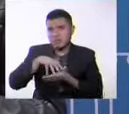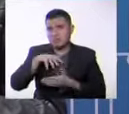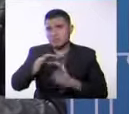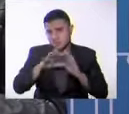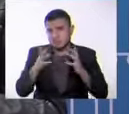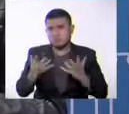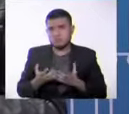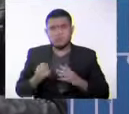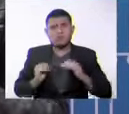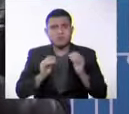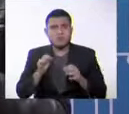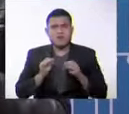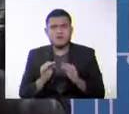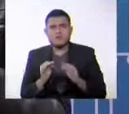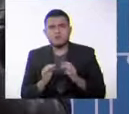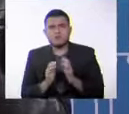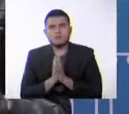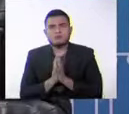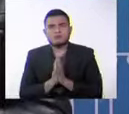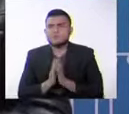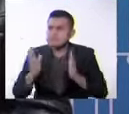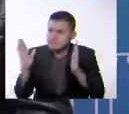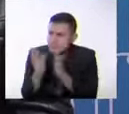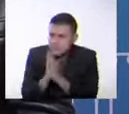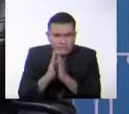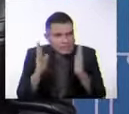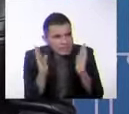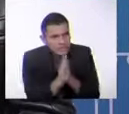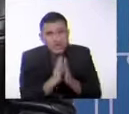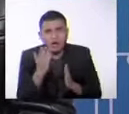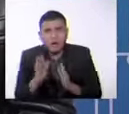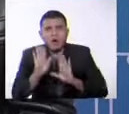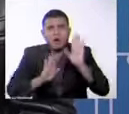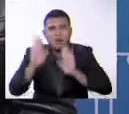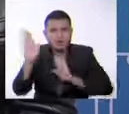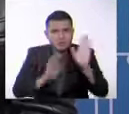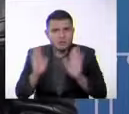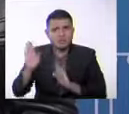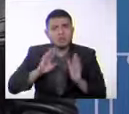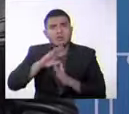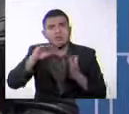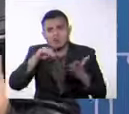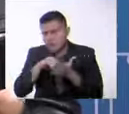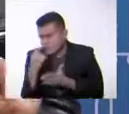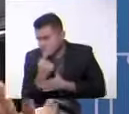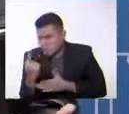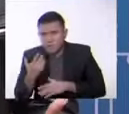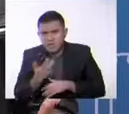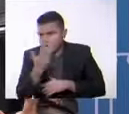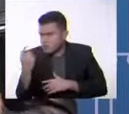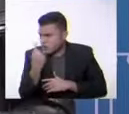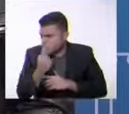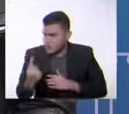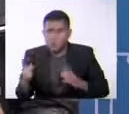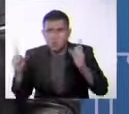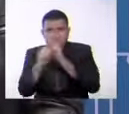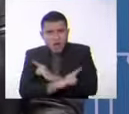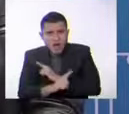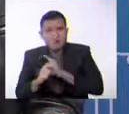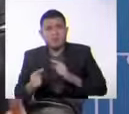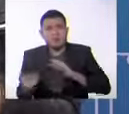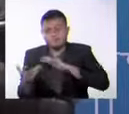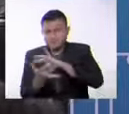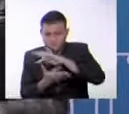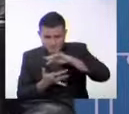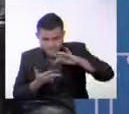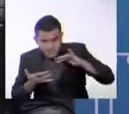también se incita a una participación ciudadana para un cambio medioambiental dentro de los estados.